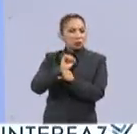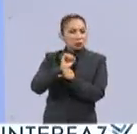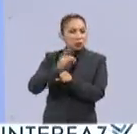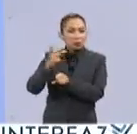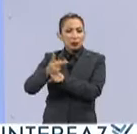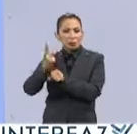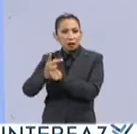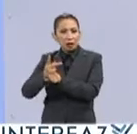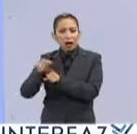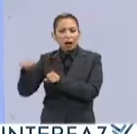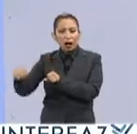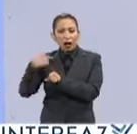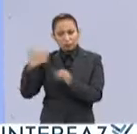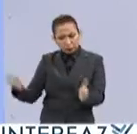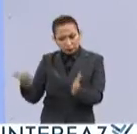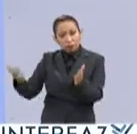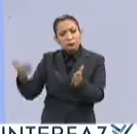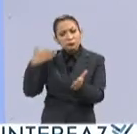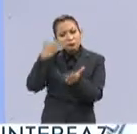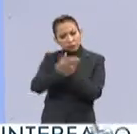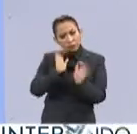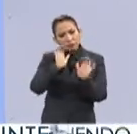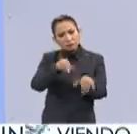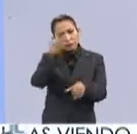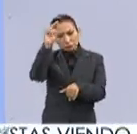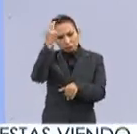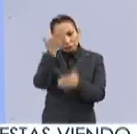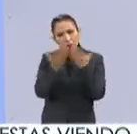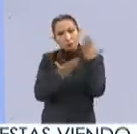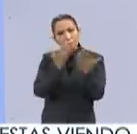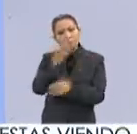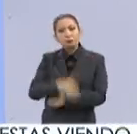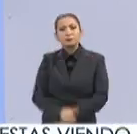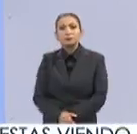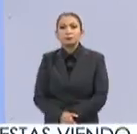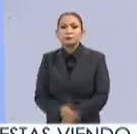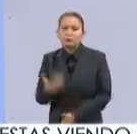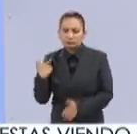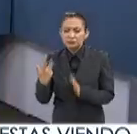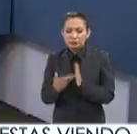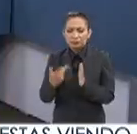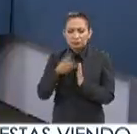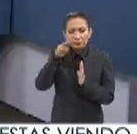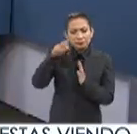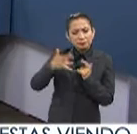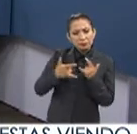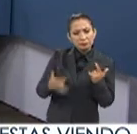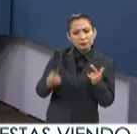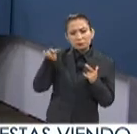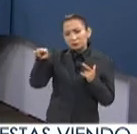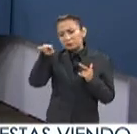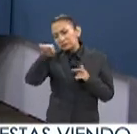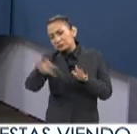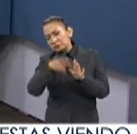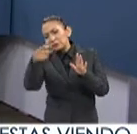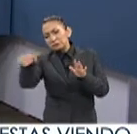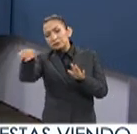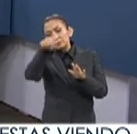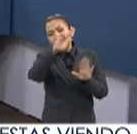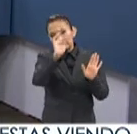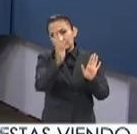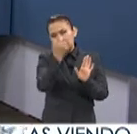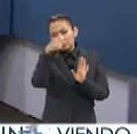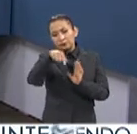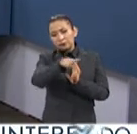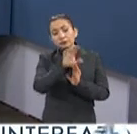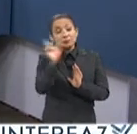preparatoria, motivarlos a que apliquen a la universidad. Sí, muchas veces vemos estas historias, ¿no? Justamente en las